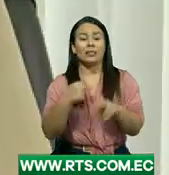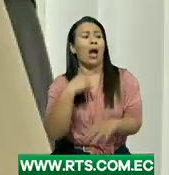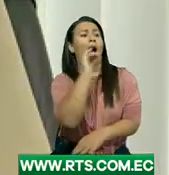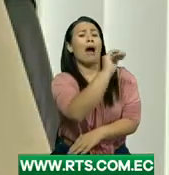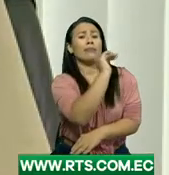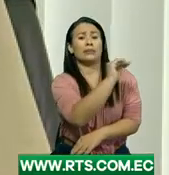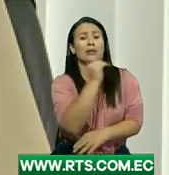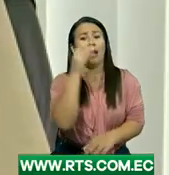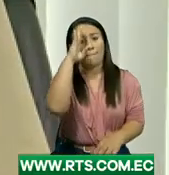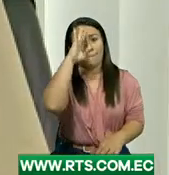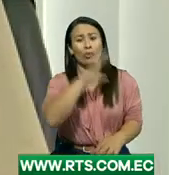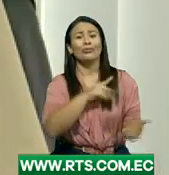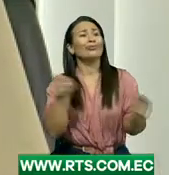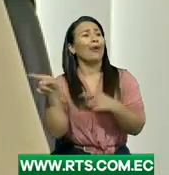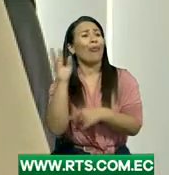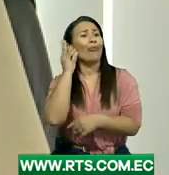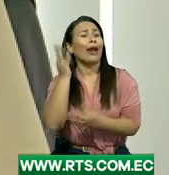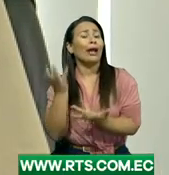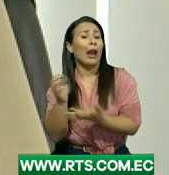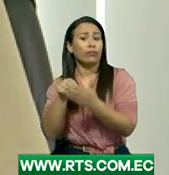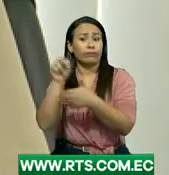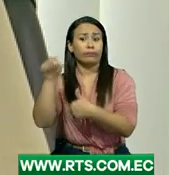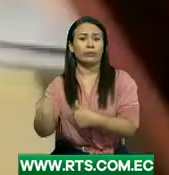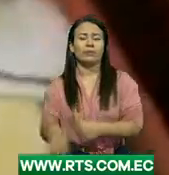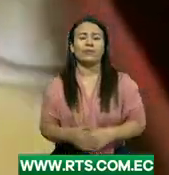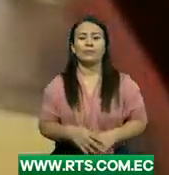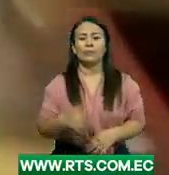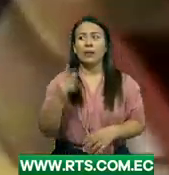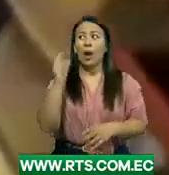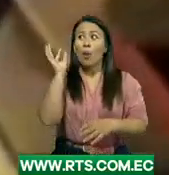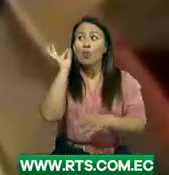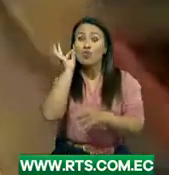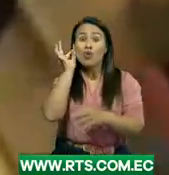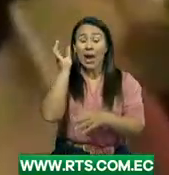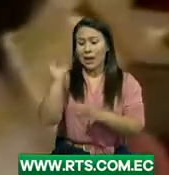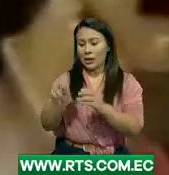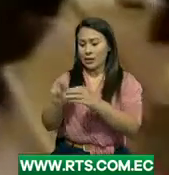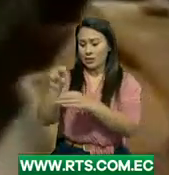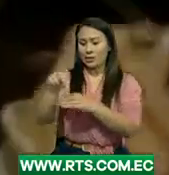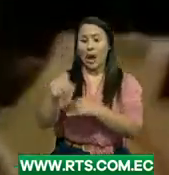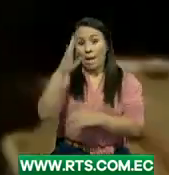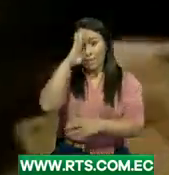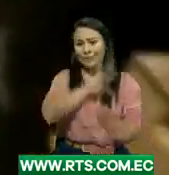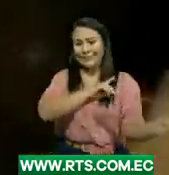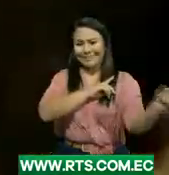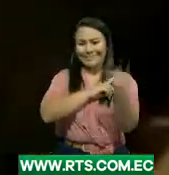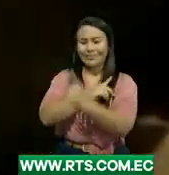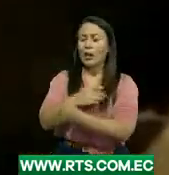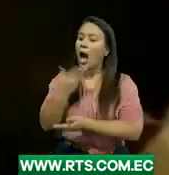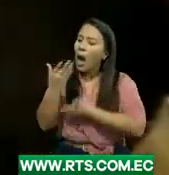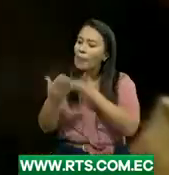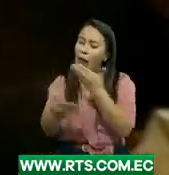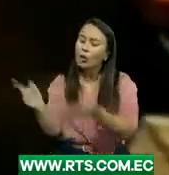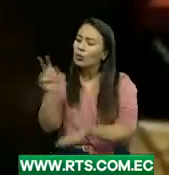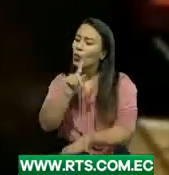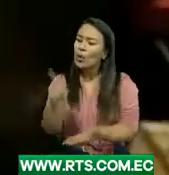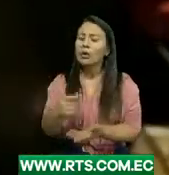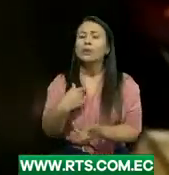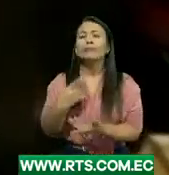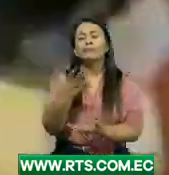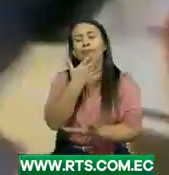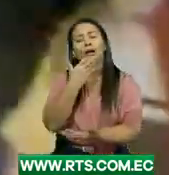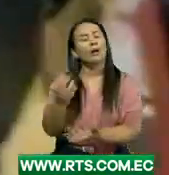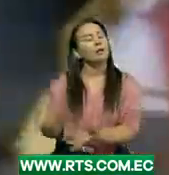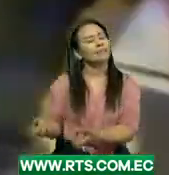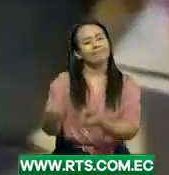algunos casos se han cogido cuando han estado pasando ya la baranda. Los uniformados verbalizaron, ella les escuchó y se dejó caer en el